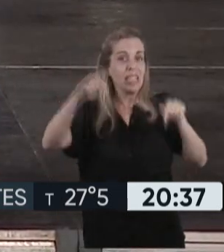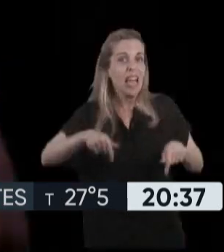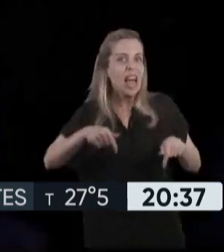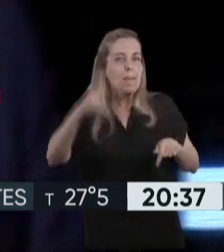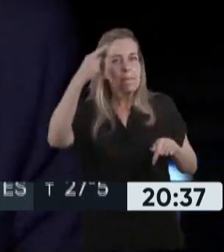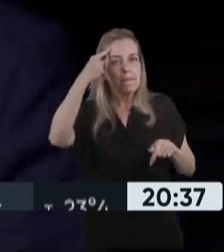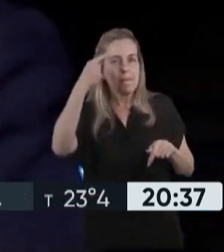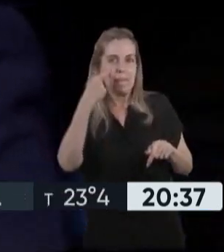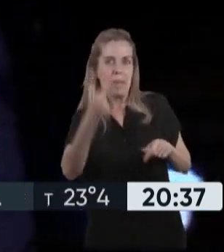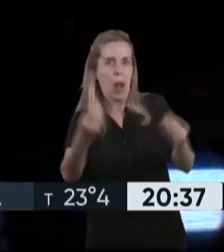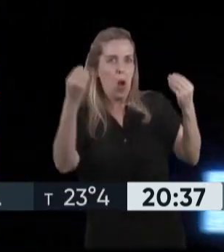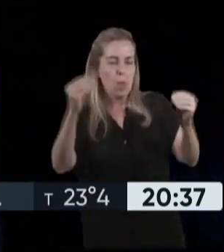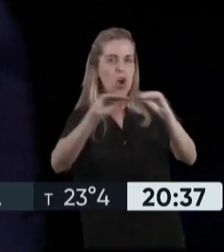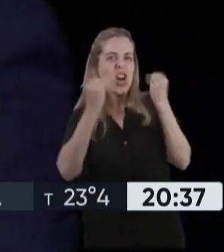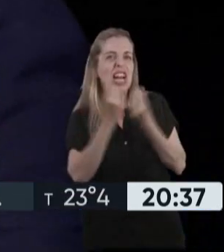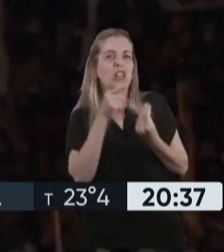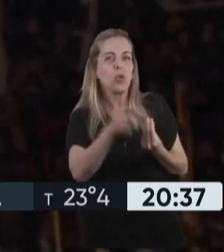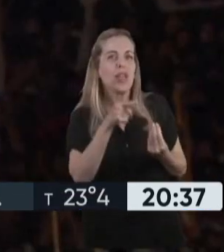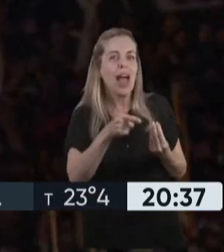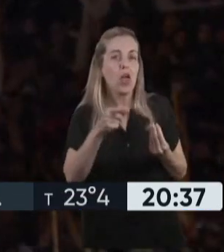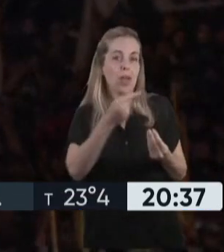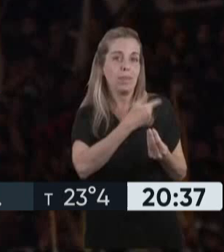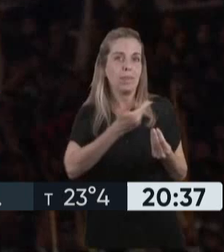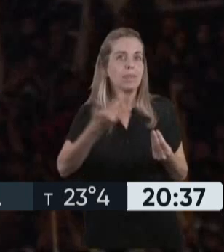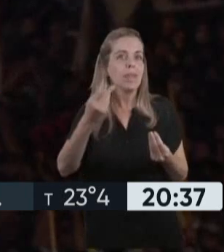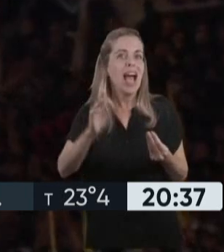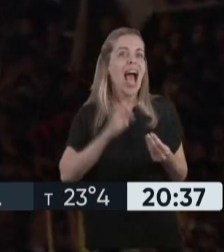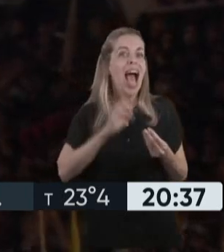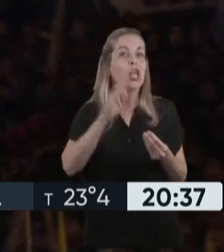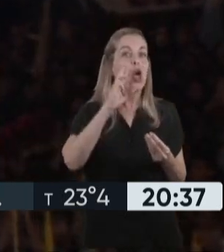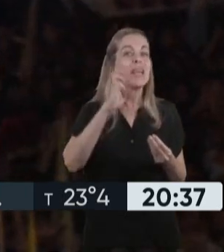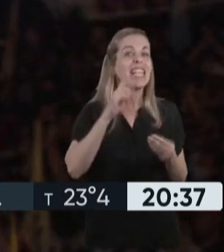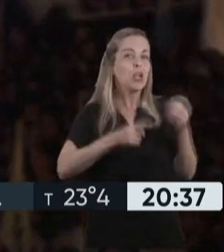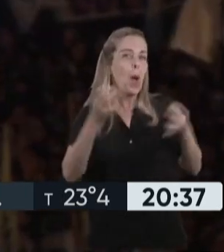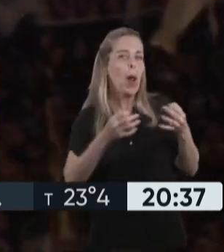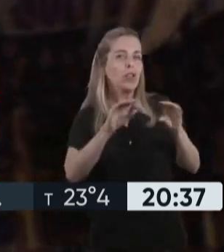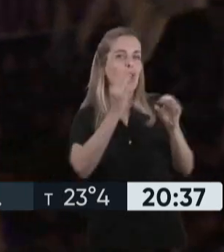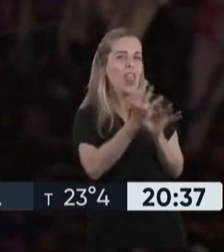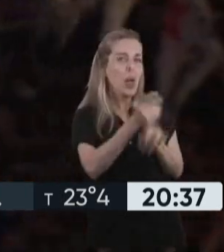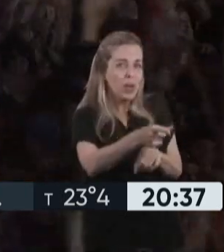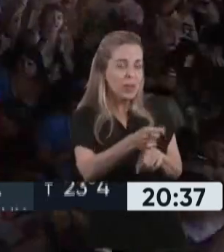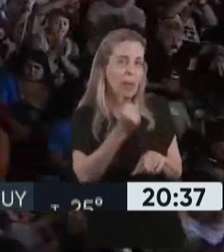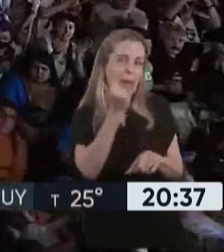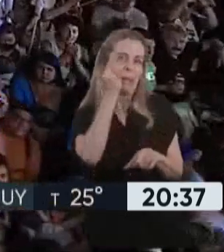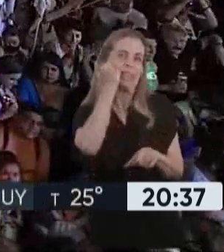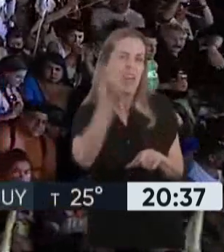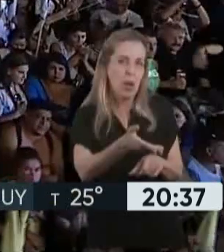me da ver los resultados que nos dejaron en el año 2019. ¡Vergüenza!